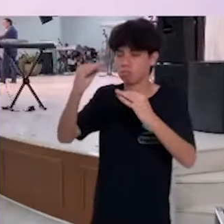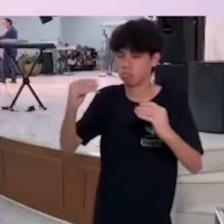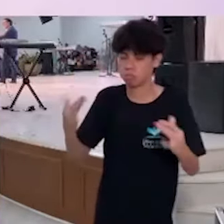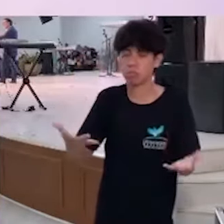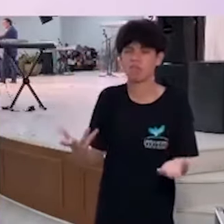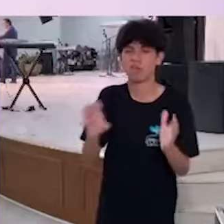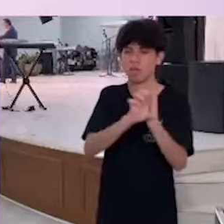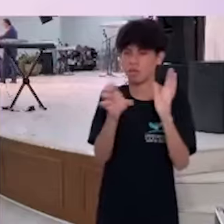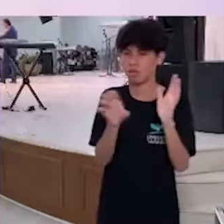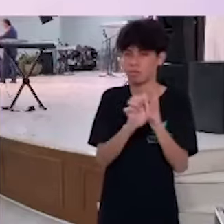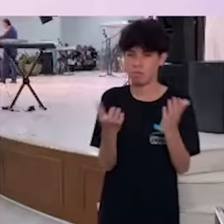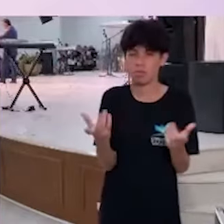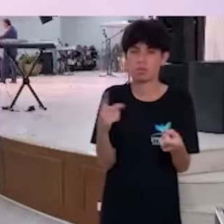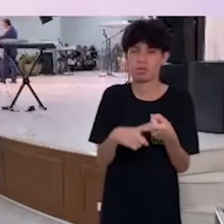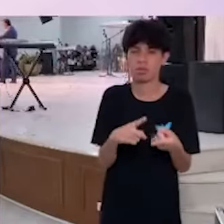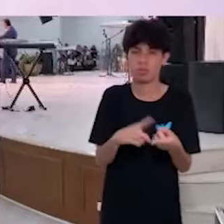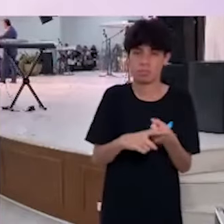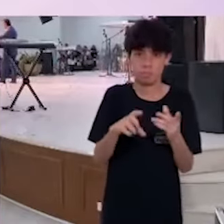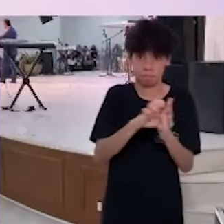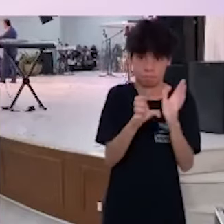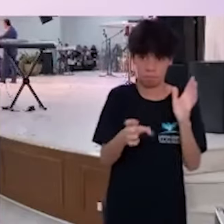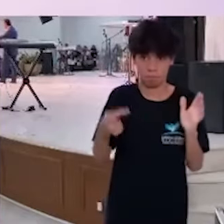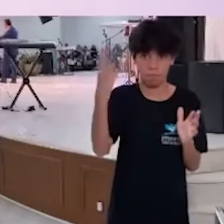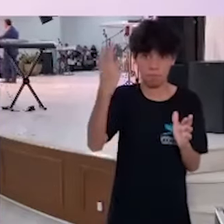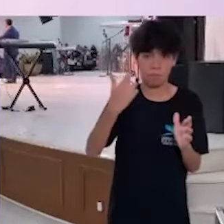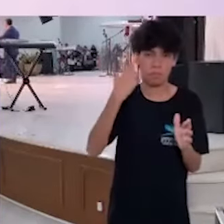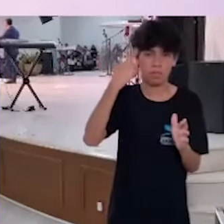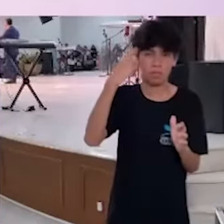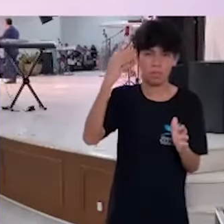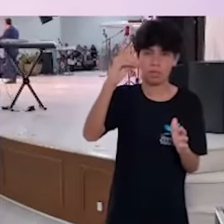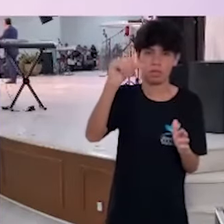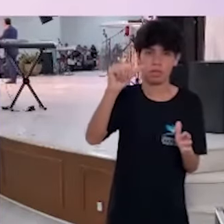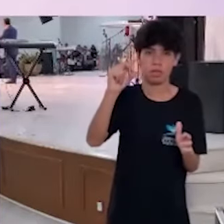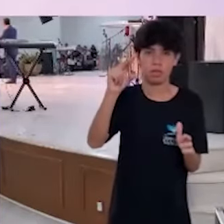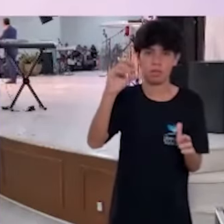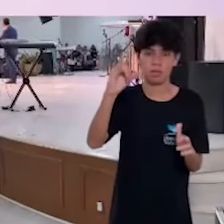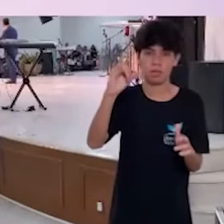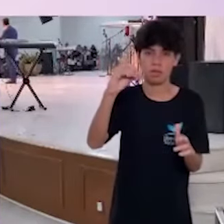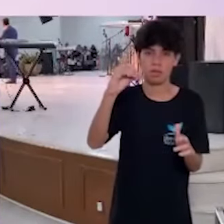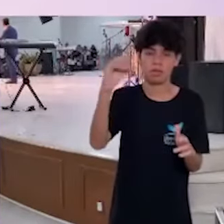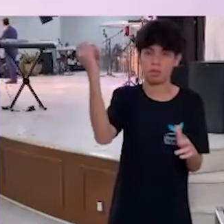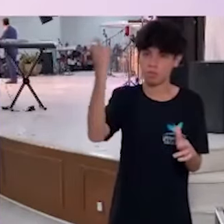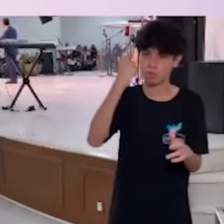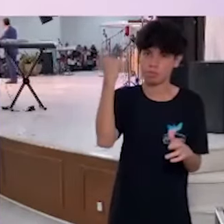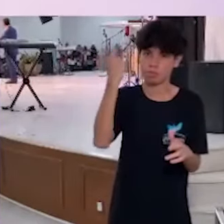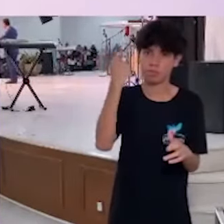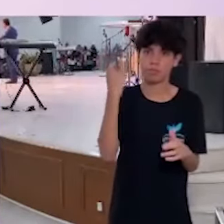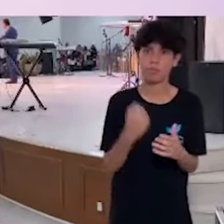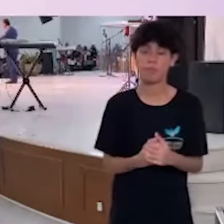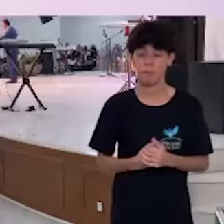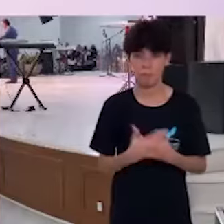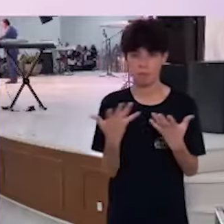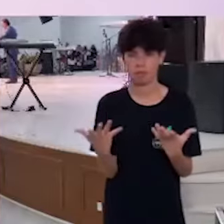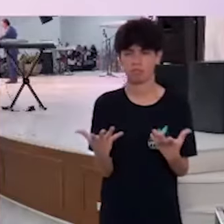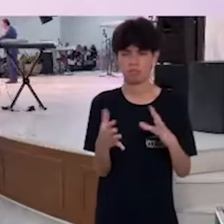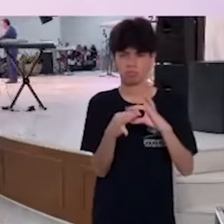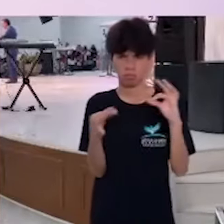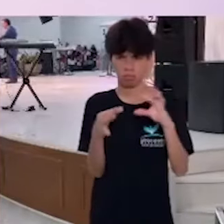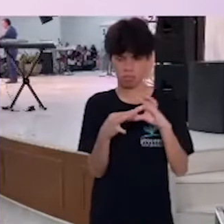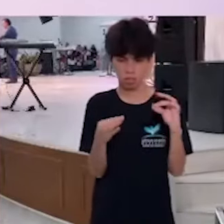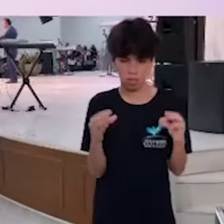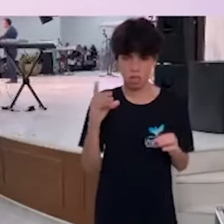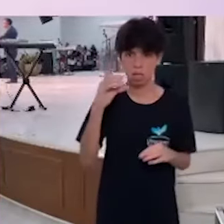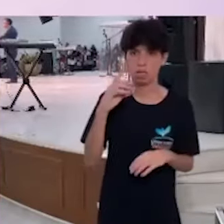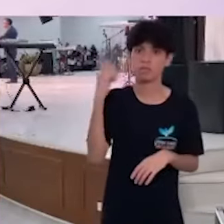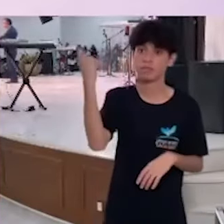David, que todos lo conocemos. David, no lo vamos a buscar, en 2 Samuel 11 está toda la historia, pero la Biblia dice que David cayó